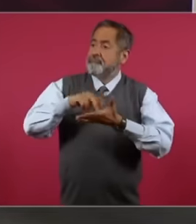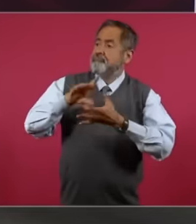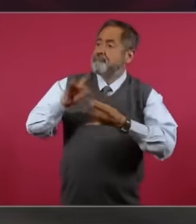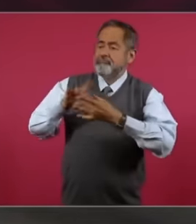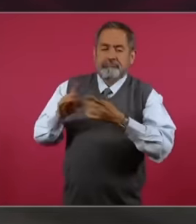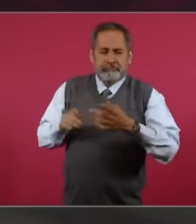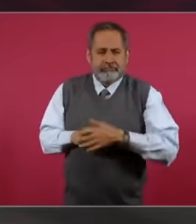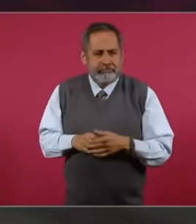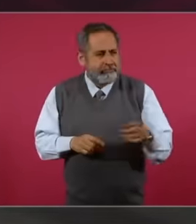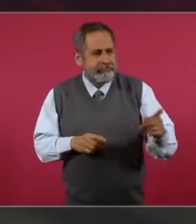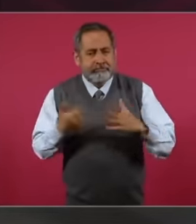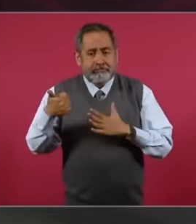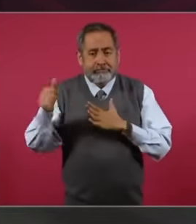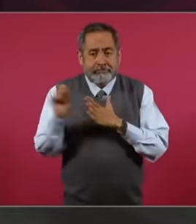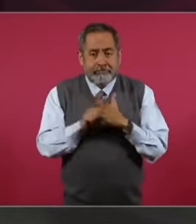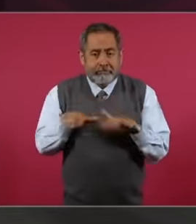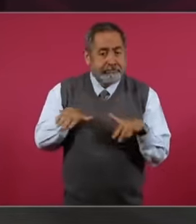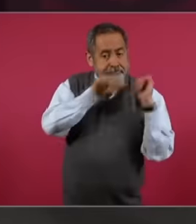se llevó 6 meses.